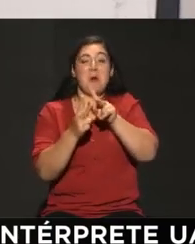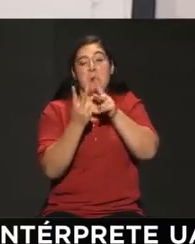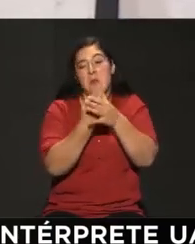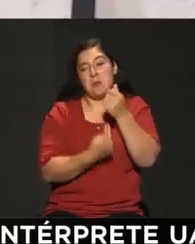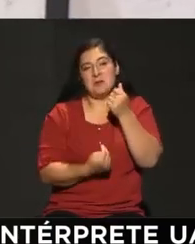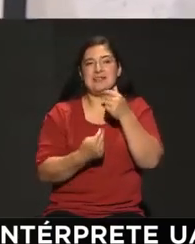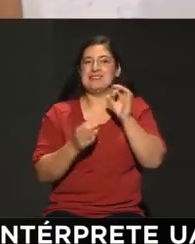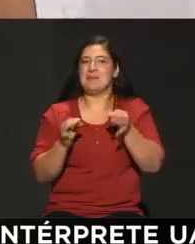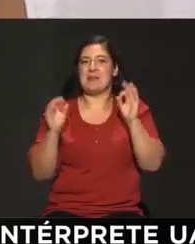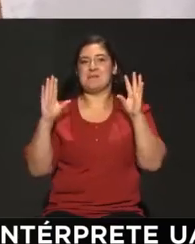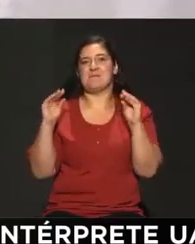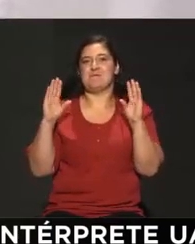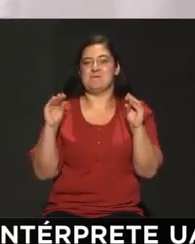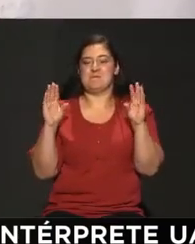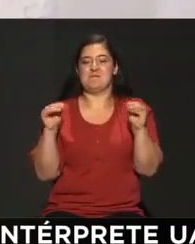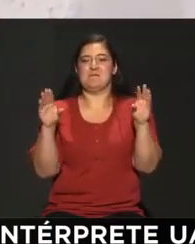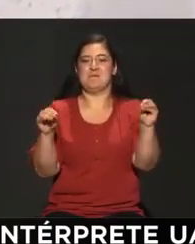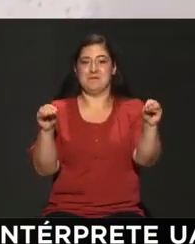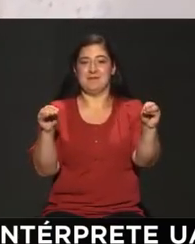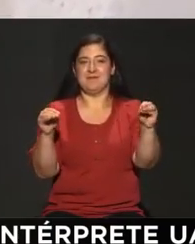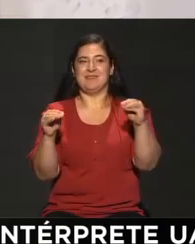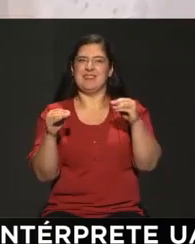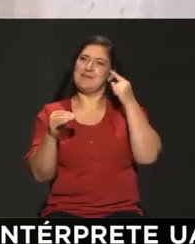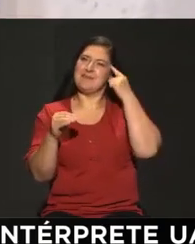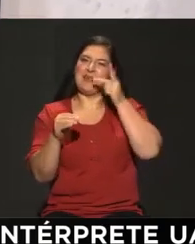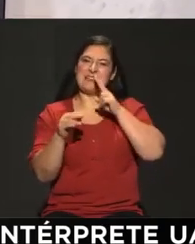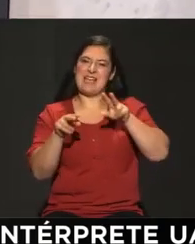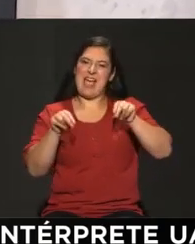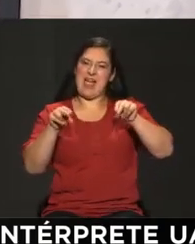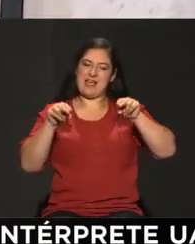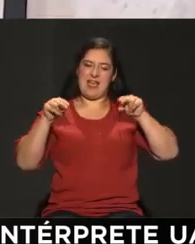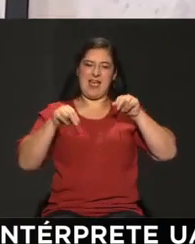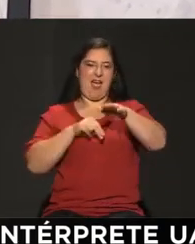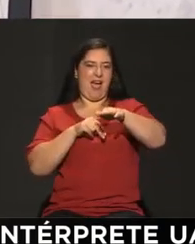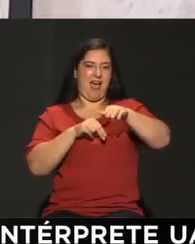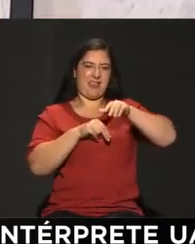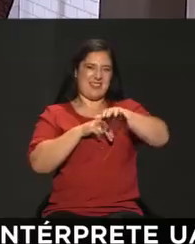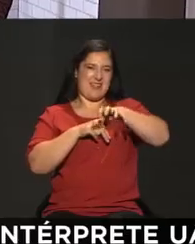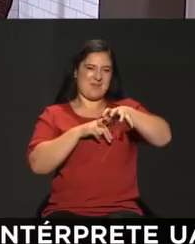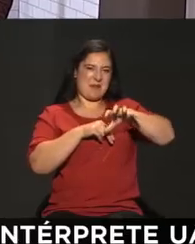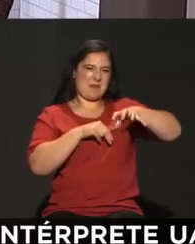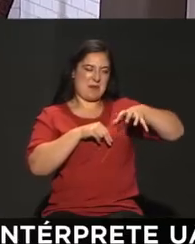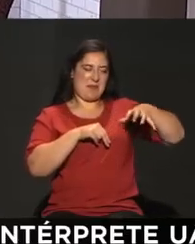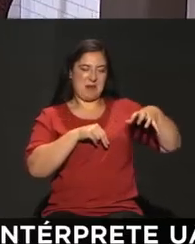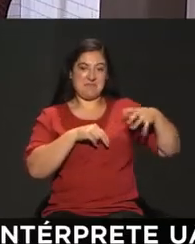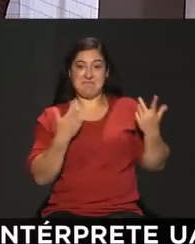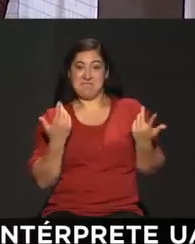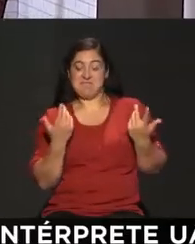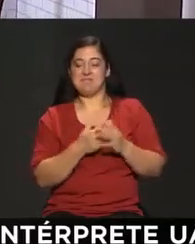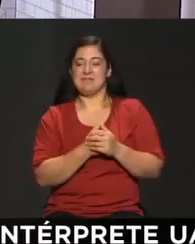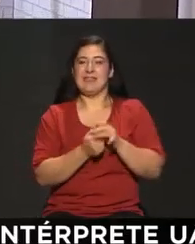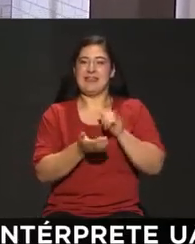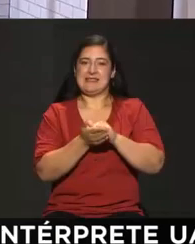primero es esto, la pincita de los cangrejos, pero también asociamos que se mueven como al revés, como para un lado, como para atrás. Entonces vamos a juntar eso.